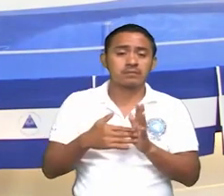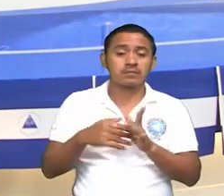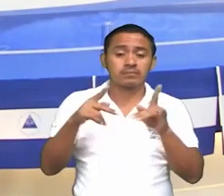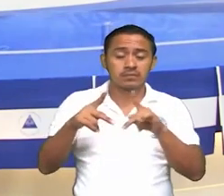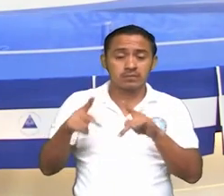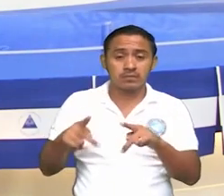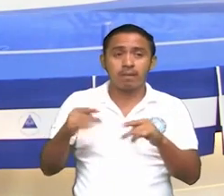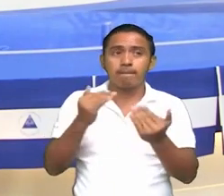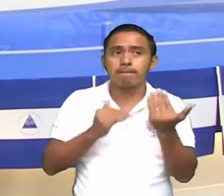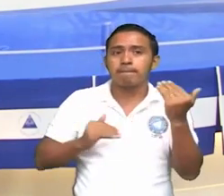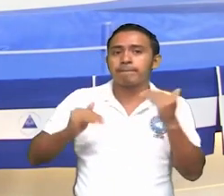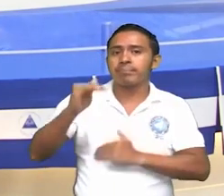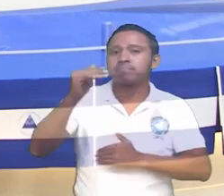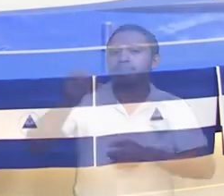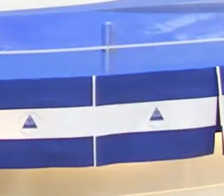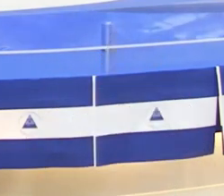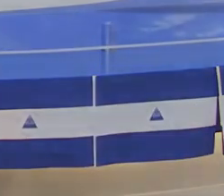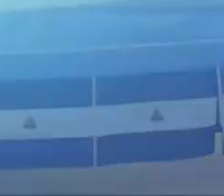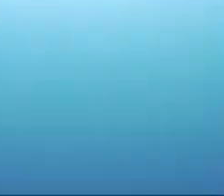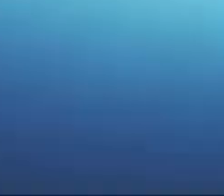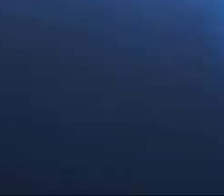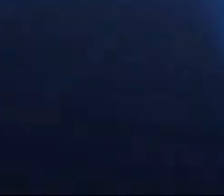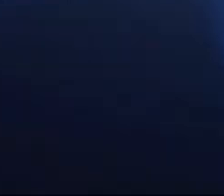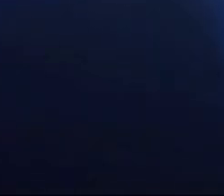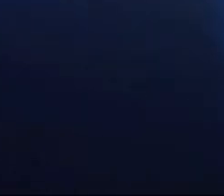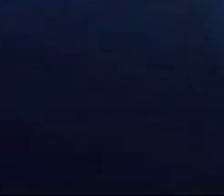forma récords de taquilla.